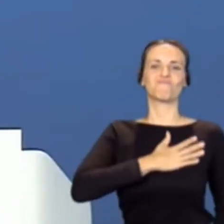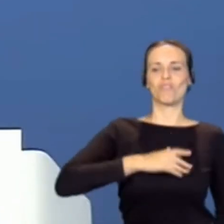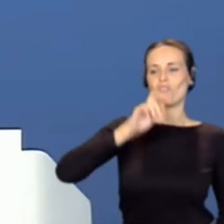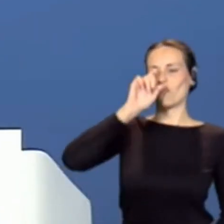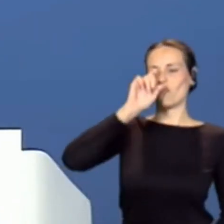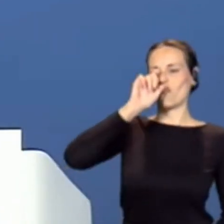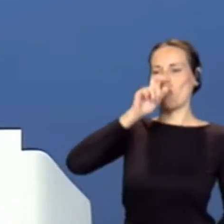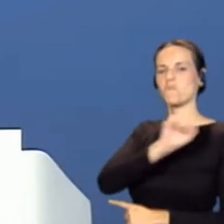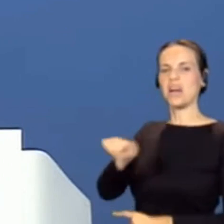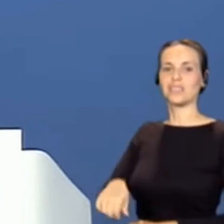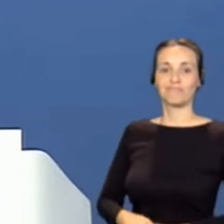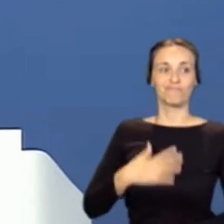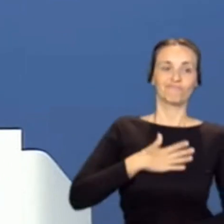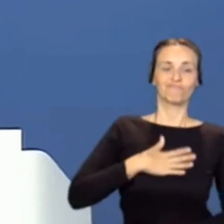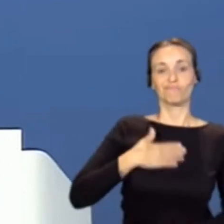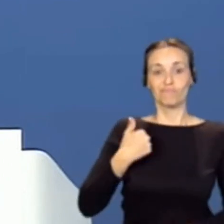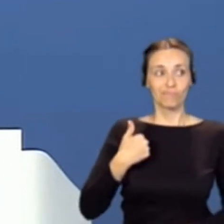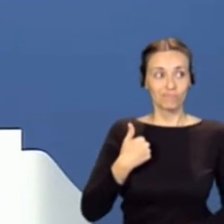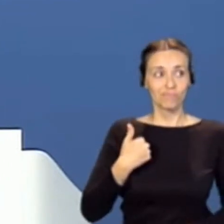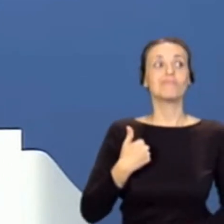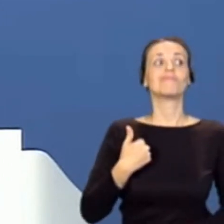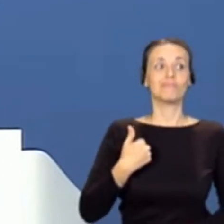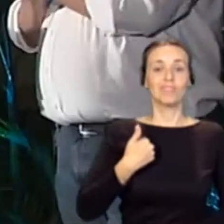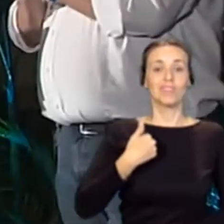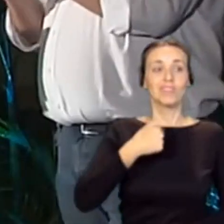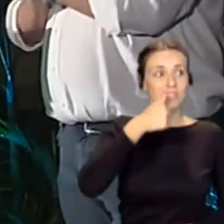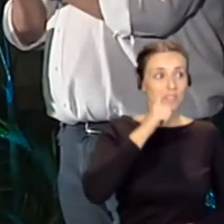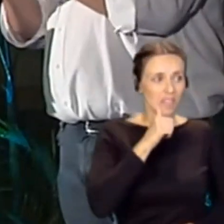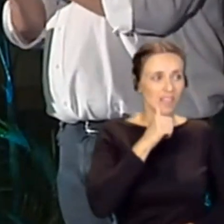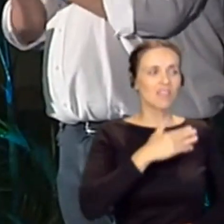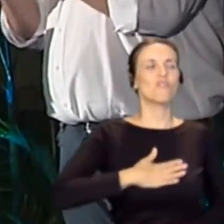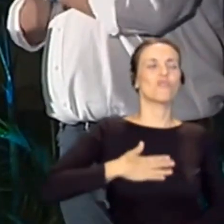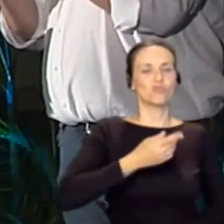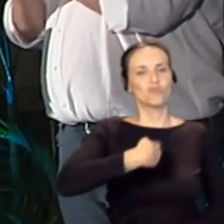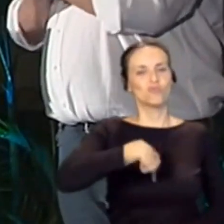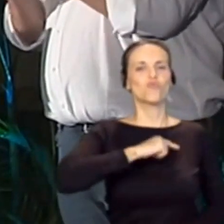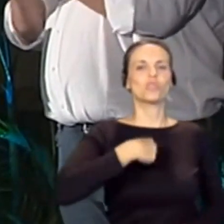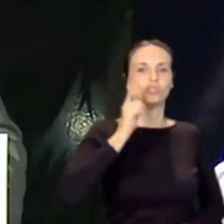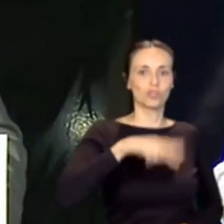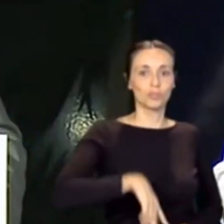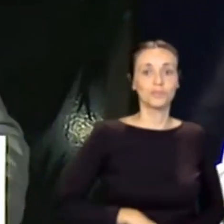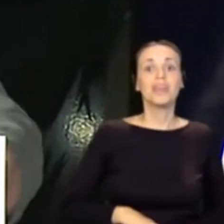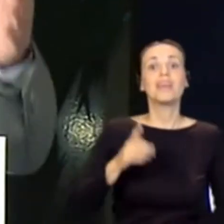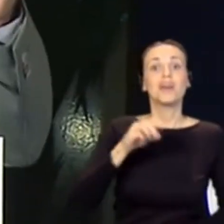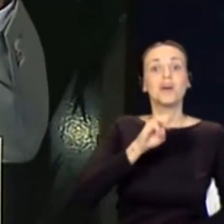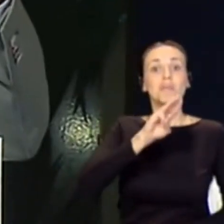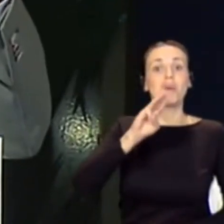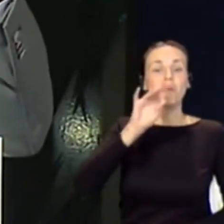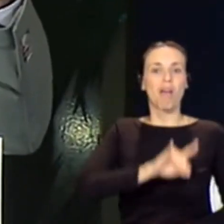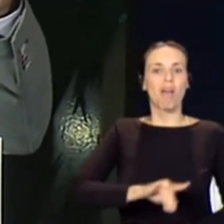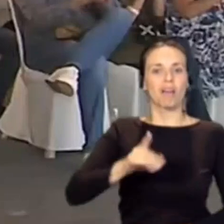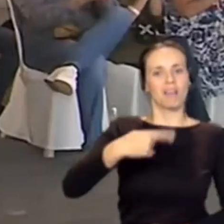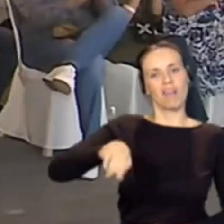Feijóo. Pues bien, querido Pedro, el gusto es nuestro. Un gusto que también se ha dado el PP de Canarias. Hay